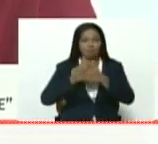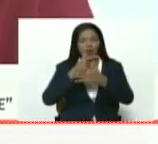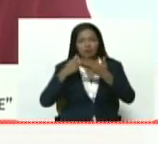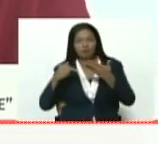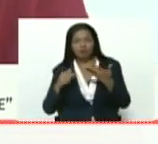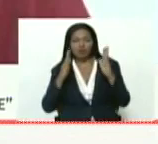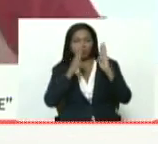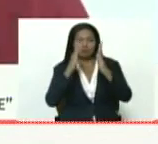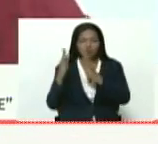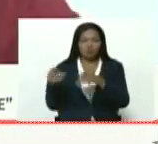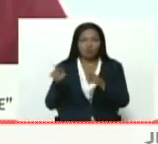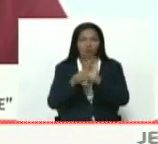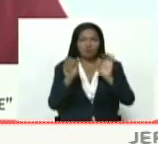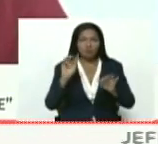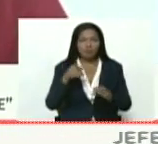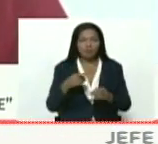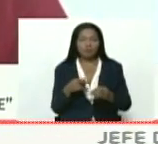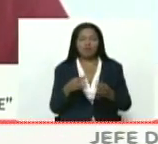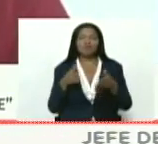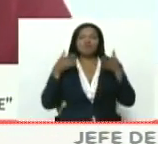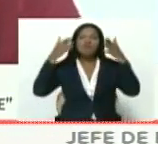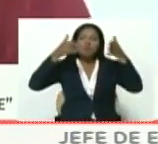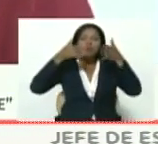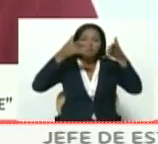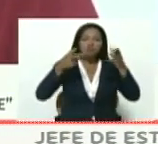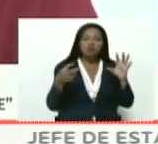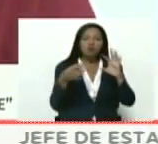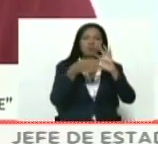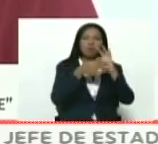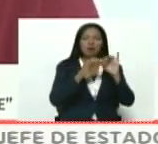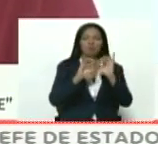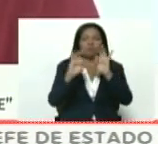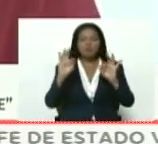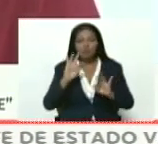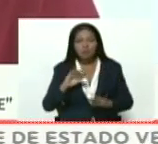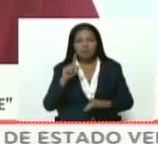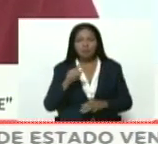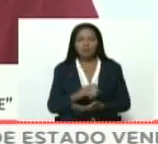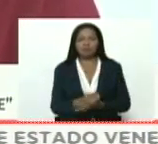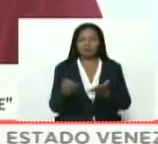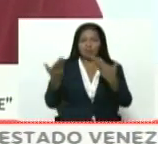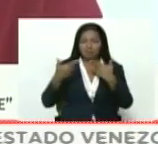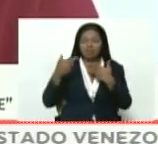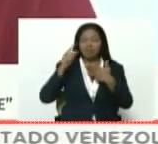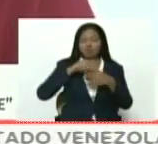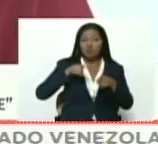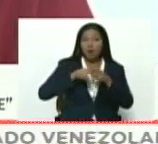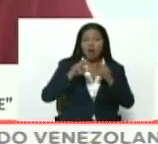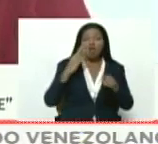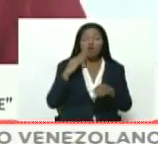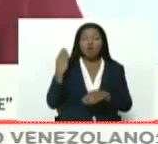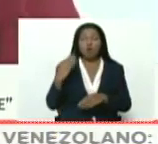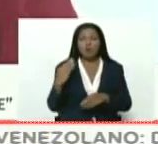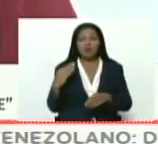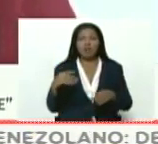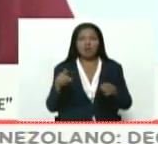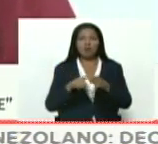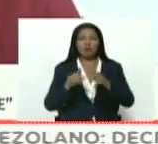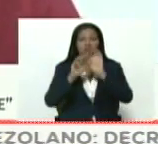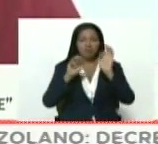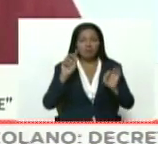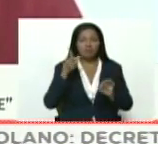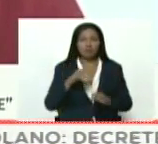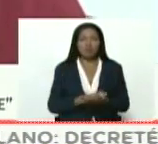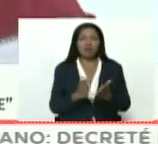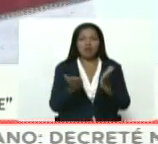de organización y formación en los demás partidos aliados, y ellos nos envíen a nosotros, jóvenes, para que aprendan en